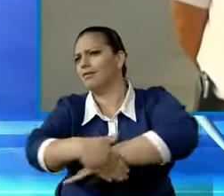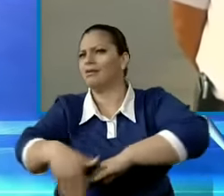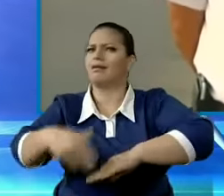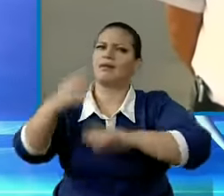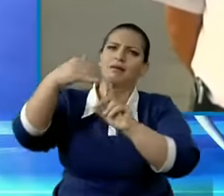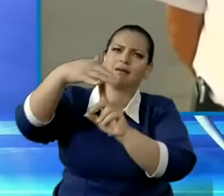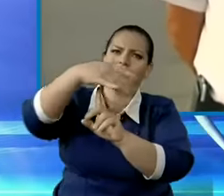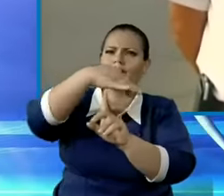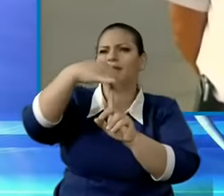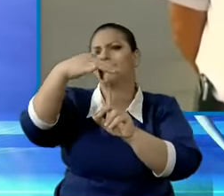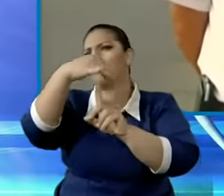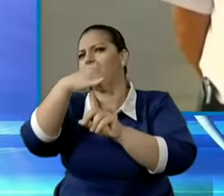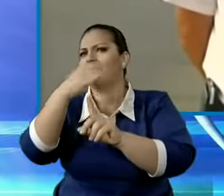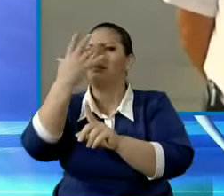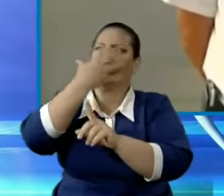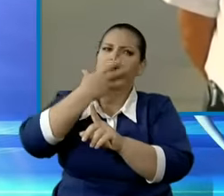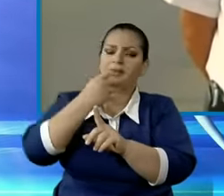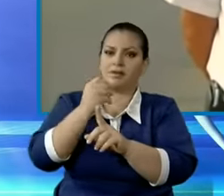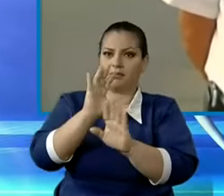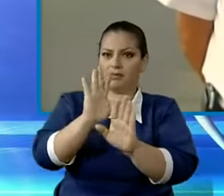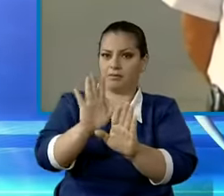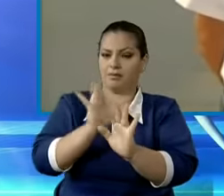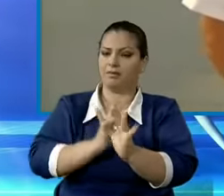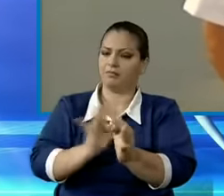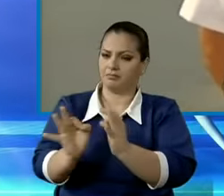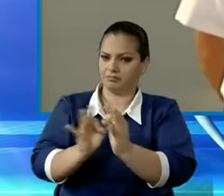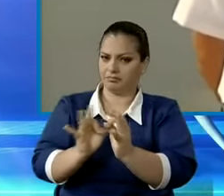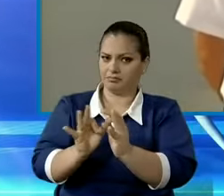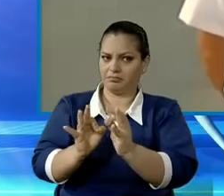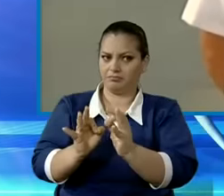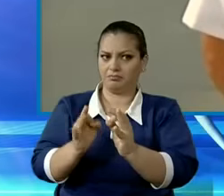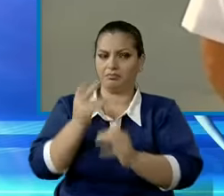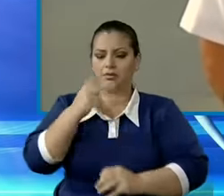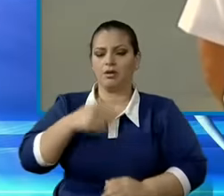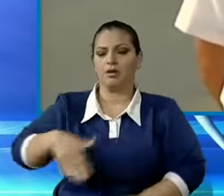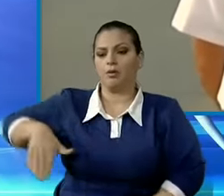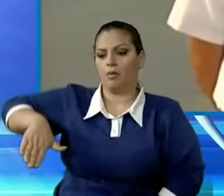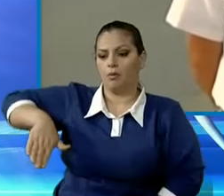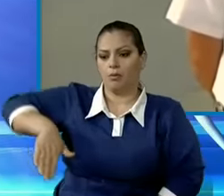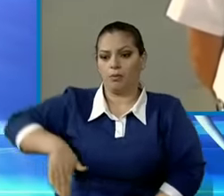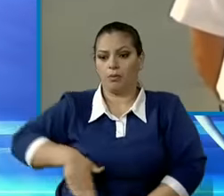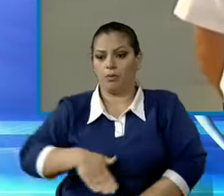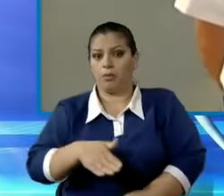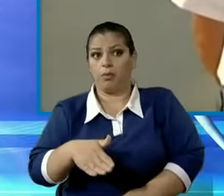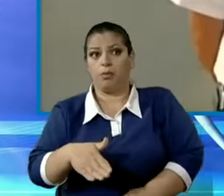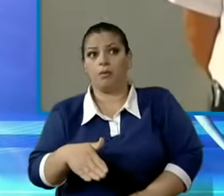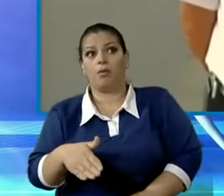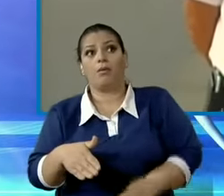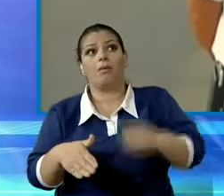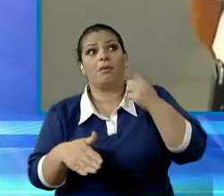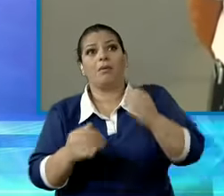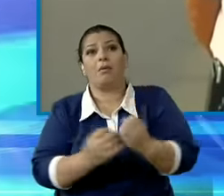pero justo en la punta, en donde usted va a cambiar de carril, unos arbolazos que no le dejan ver los carros que vienen.